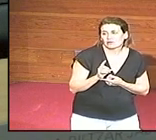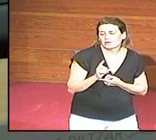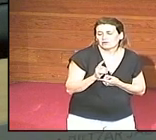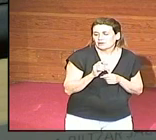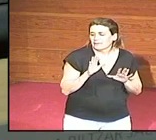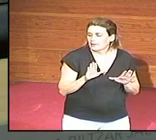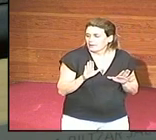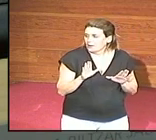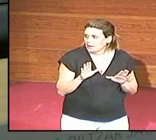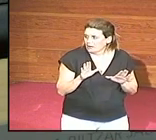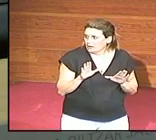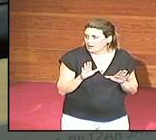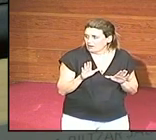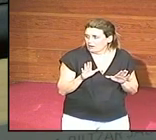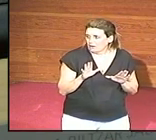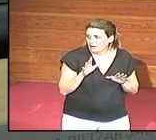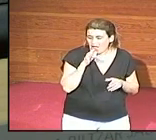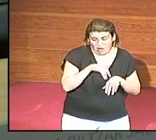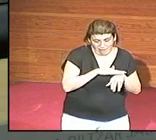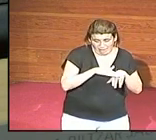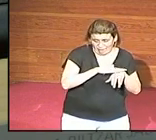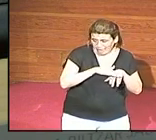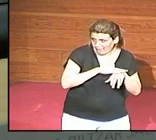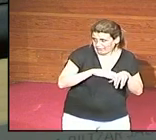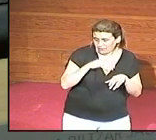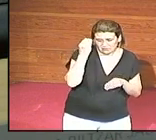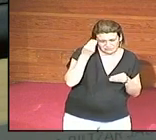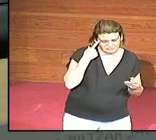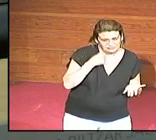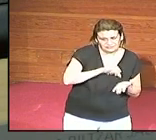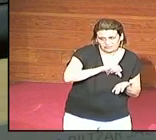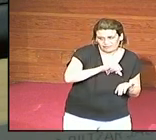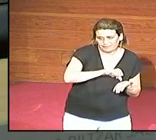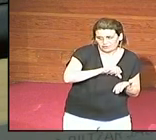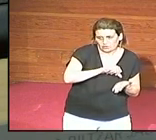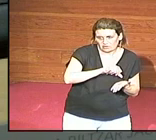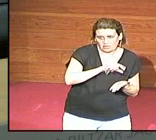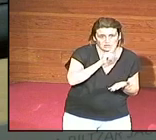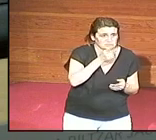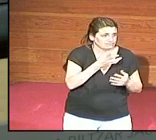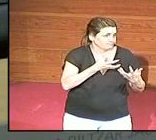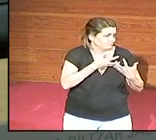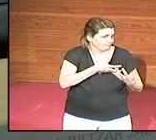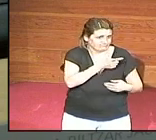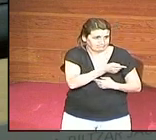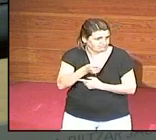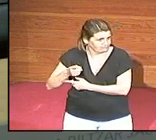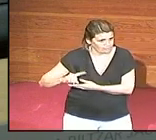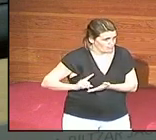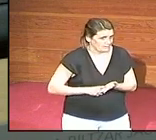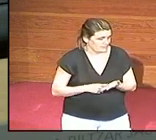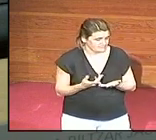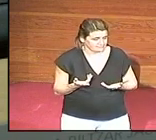pero y ahora básicamente pues creo que es una ciudad básicamente en combate ya la propia ciudad, me imagino que esto no